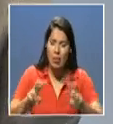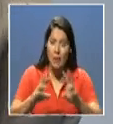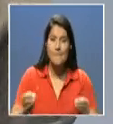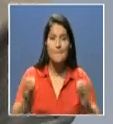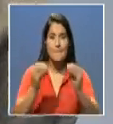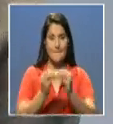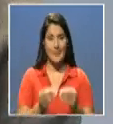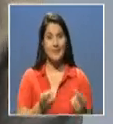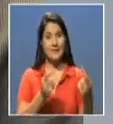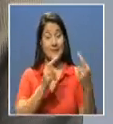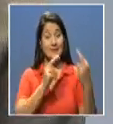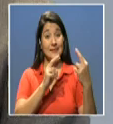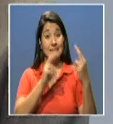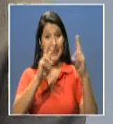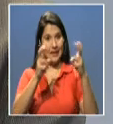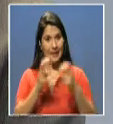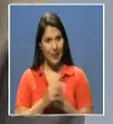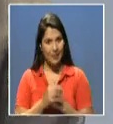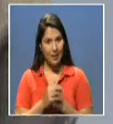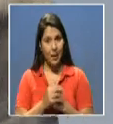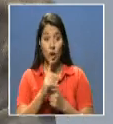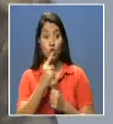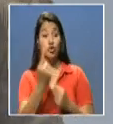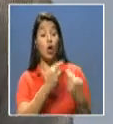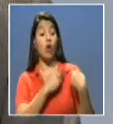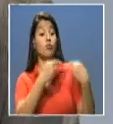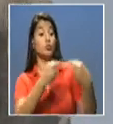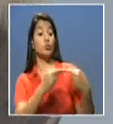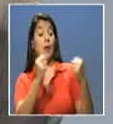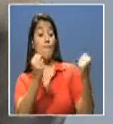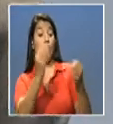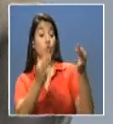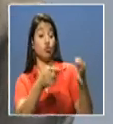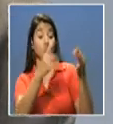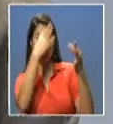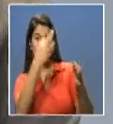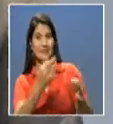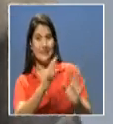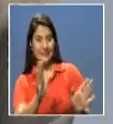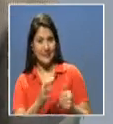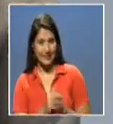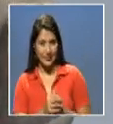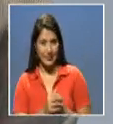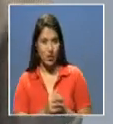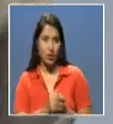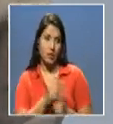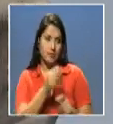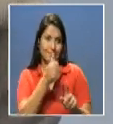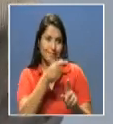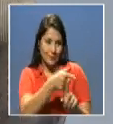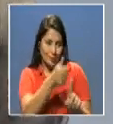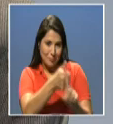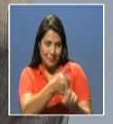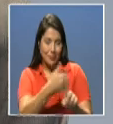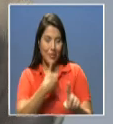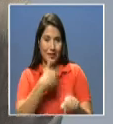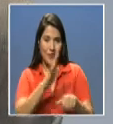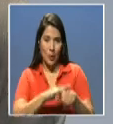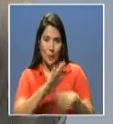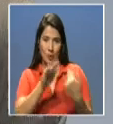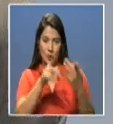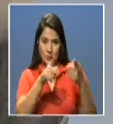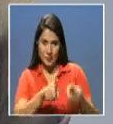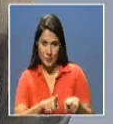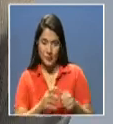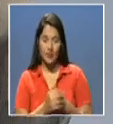responsable de su propio desprestigio, por lo que estamos analizando, la única responsabilidad de su propia autorreforma.